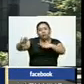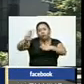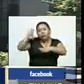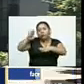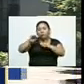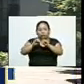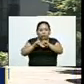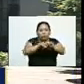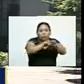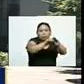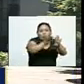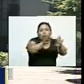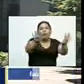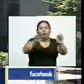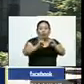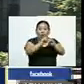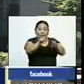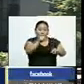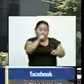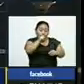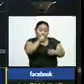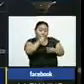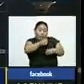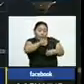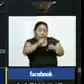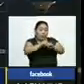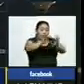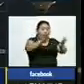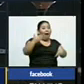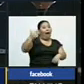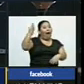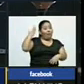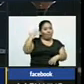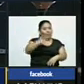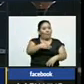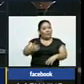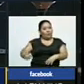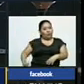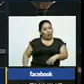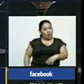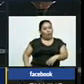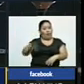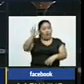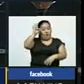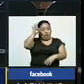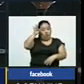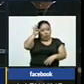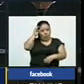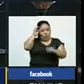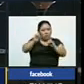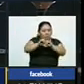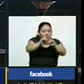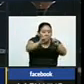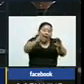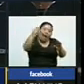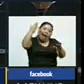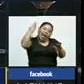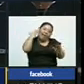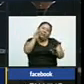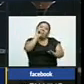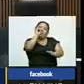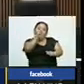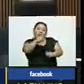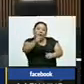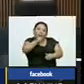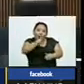divulgación de material reservado que el expresidente Mauricio Funes expuso durante su campaña a la presidencia sobre un